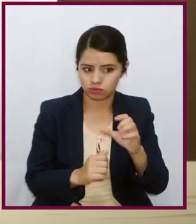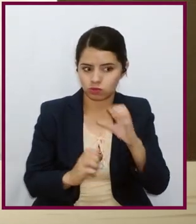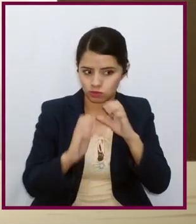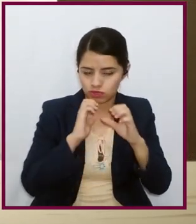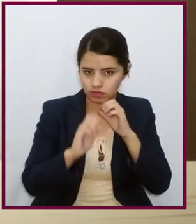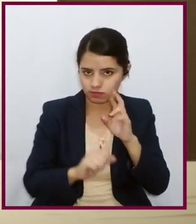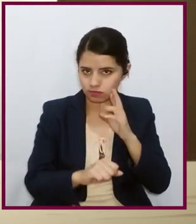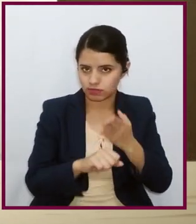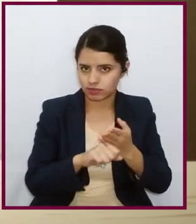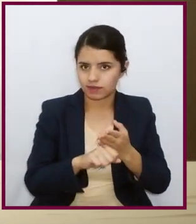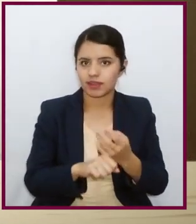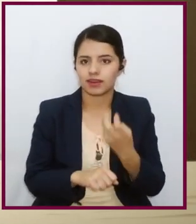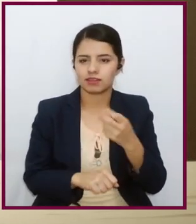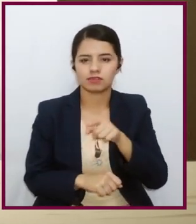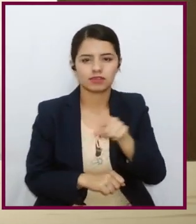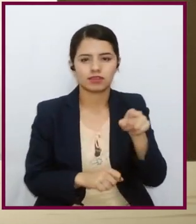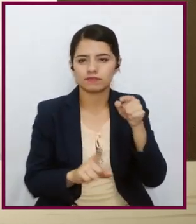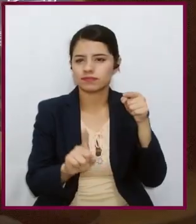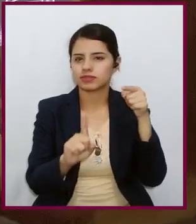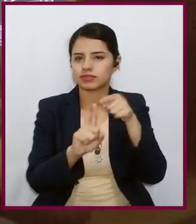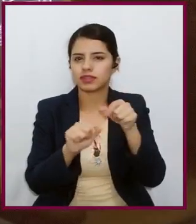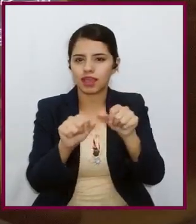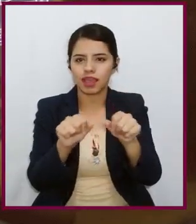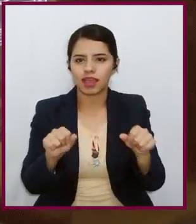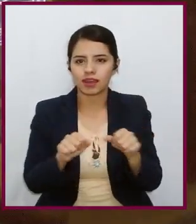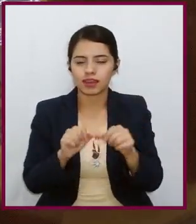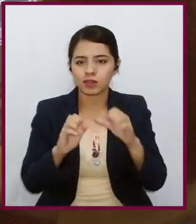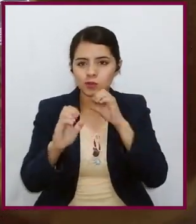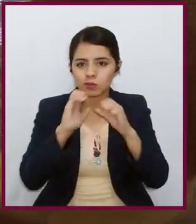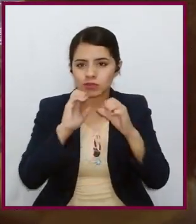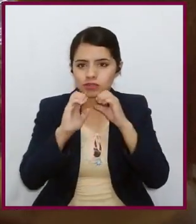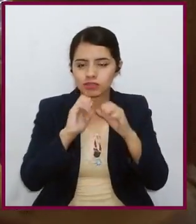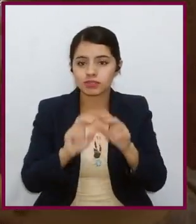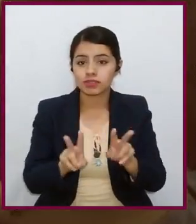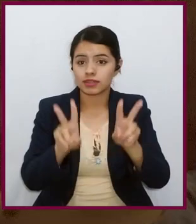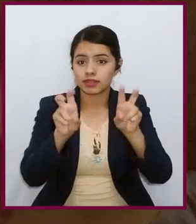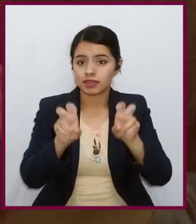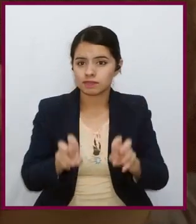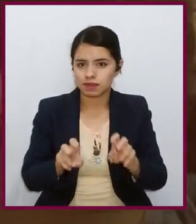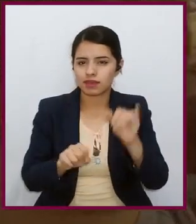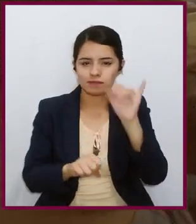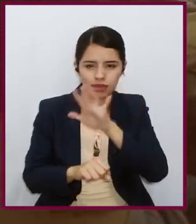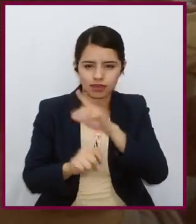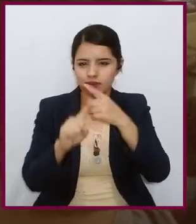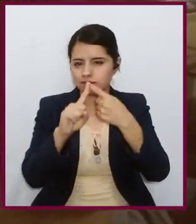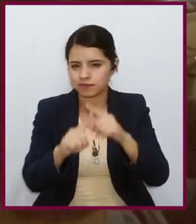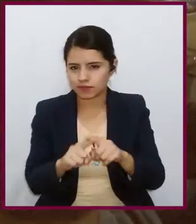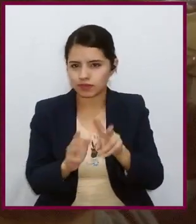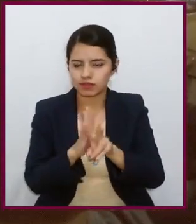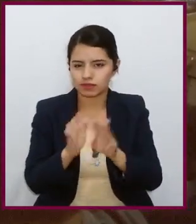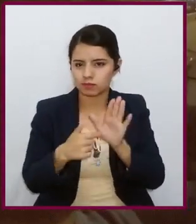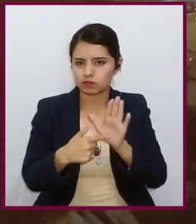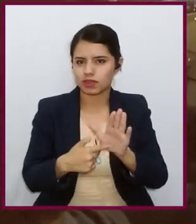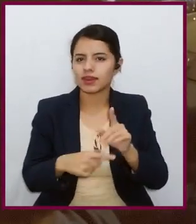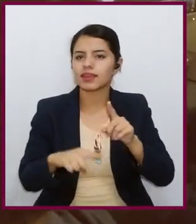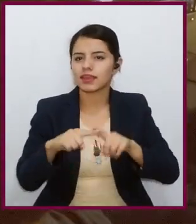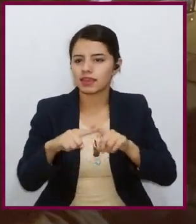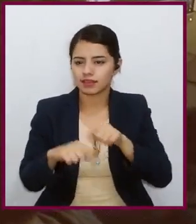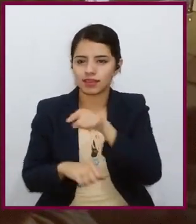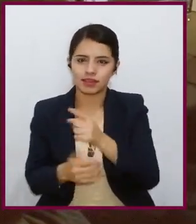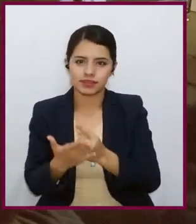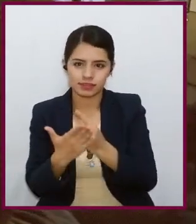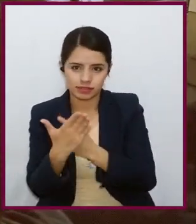plantillas para poderlas utilizar. Y el tercero es que definitivamente esté muy organizadita, es decir, que